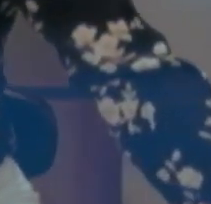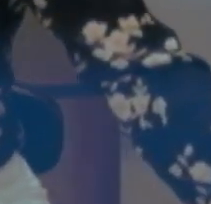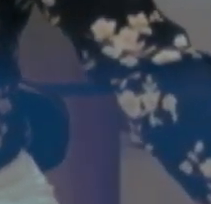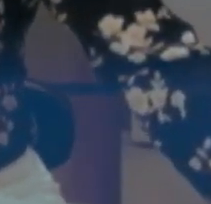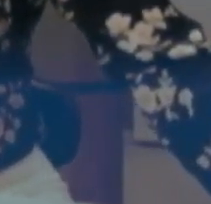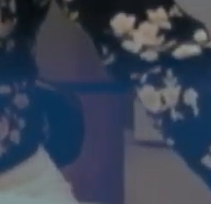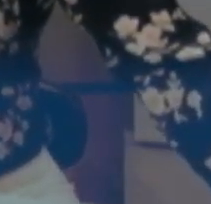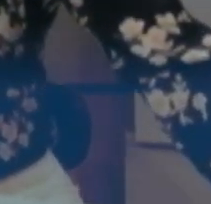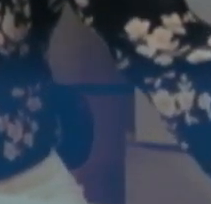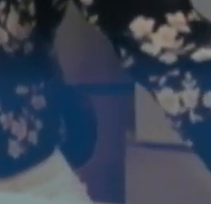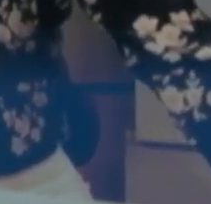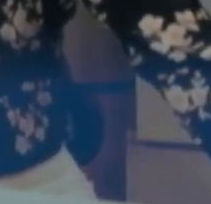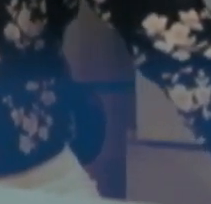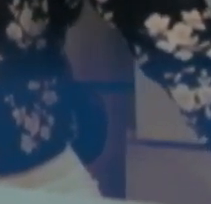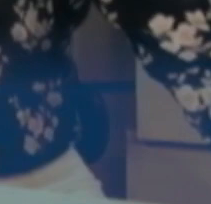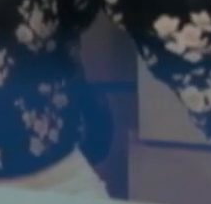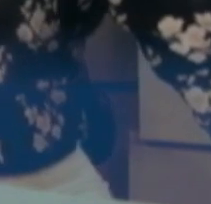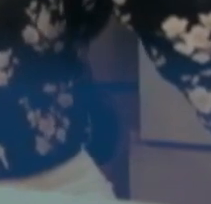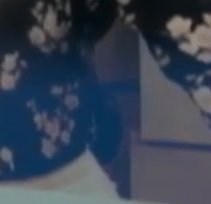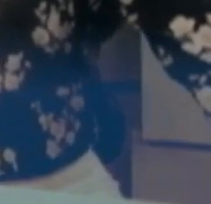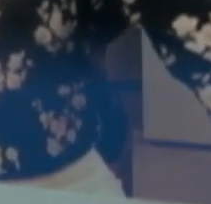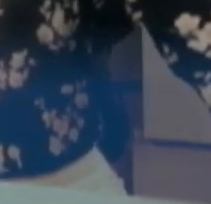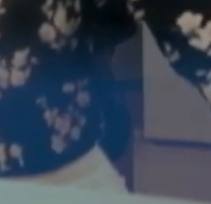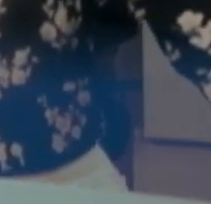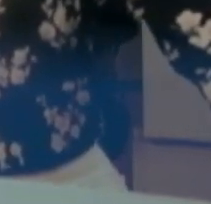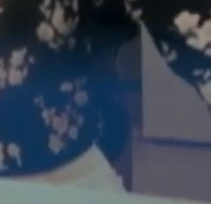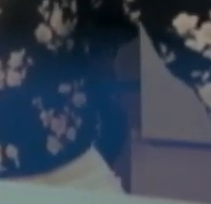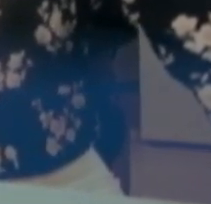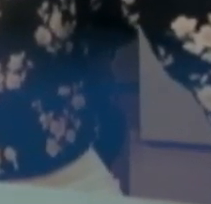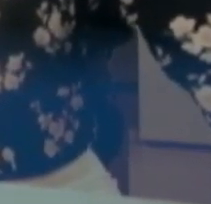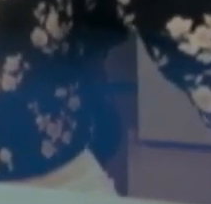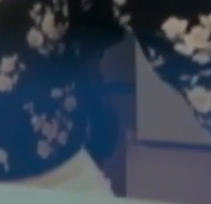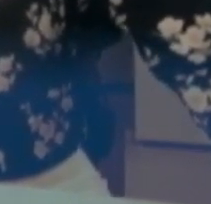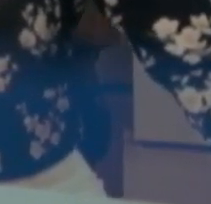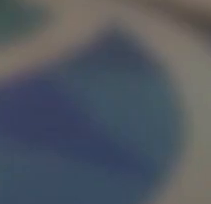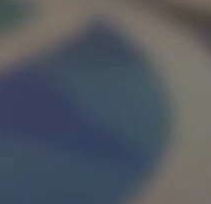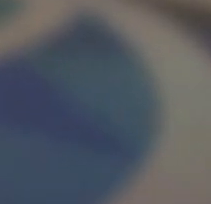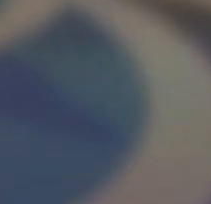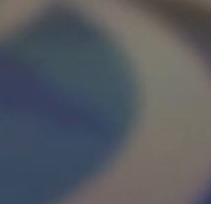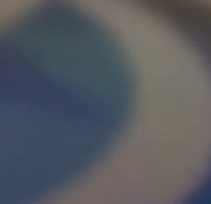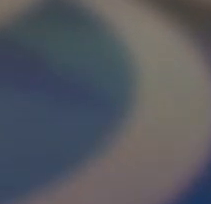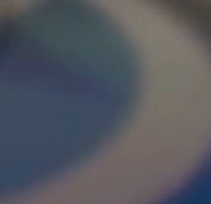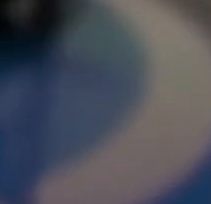Trabajamos para usted. Somos la televisión pública de Costa Rica.